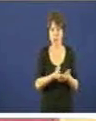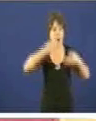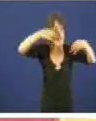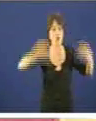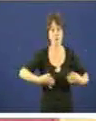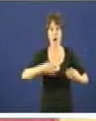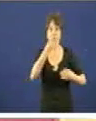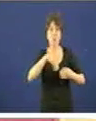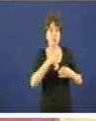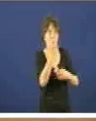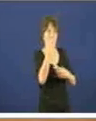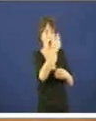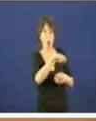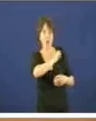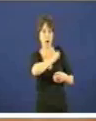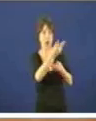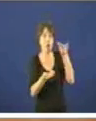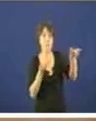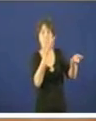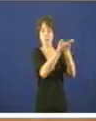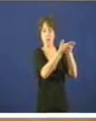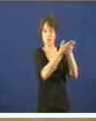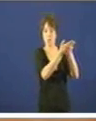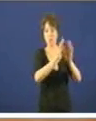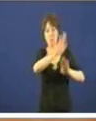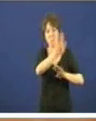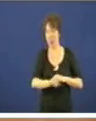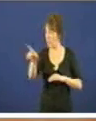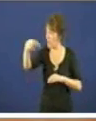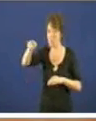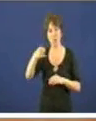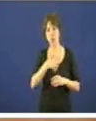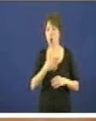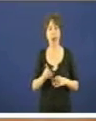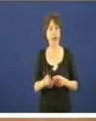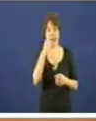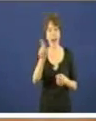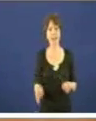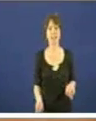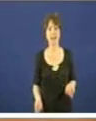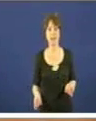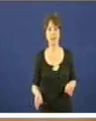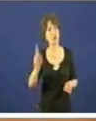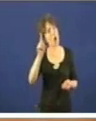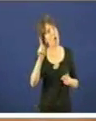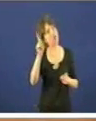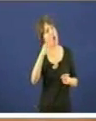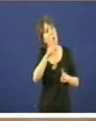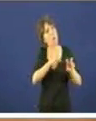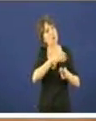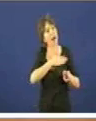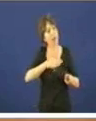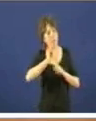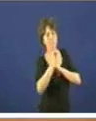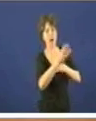formalmente ao Banco favor. De España. Me dá a sensación, señoría, que a vostede xa non lle interesa iso. Solo lle interesa erosionar a Galicia. A min me sigue